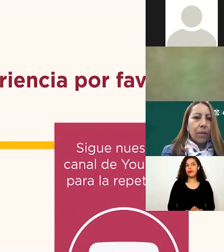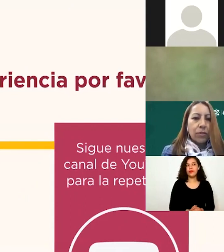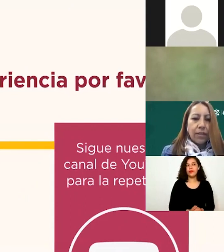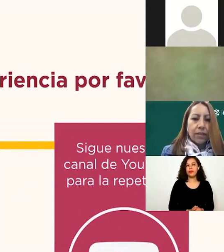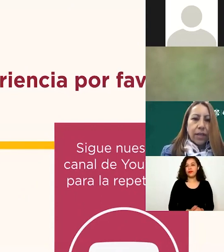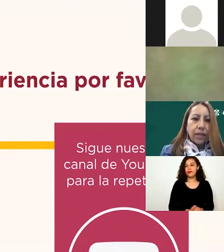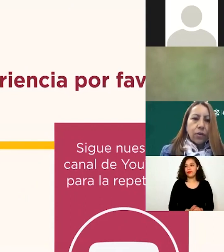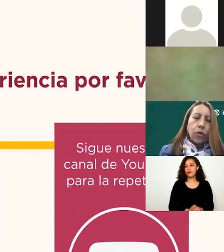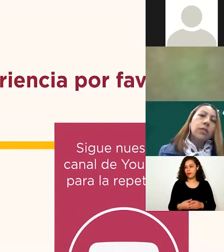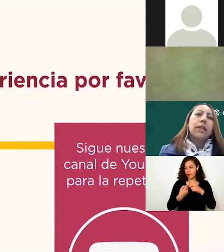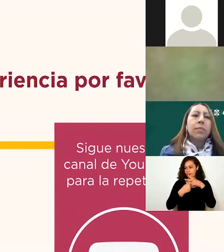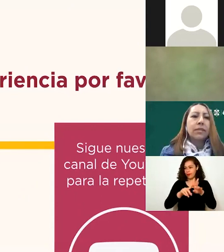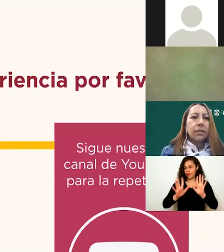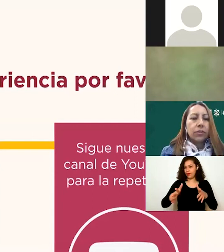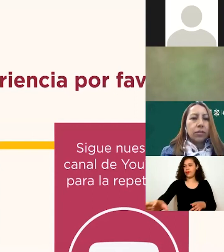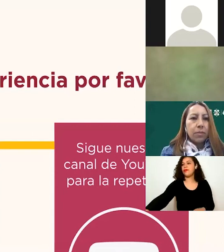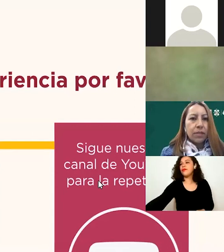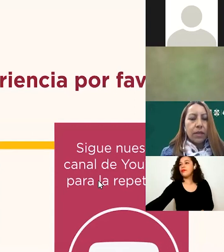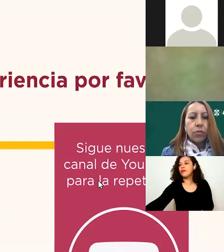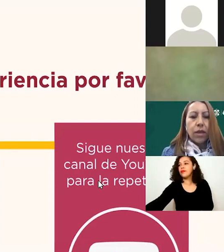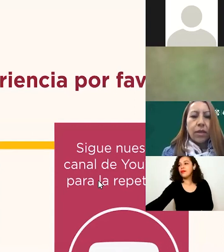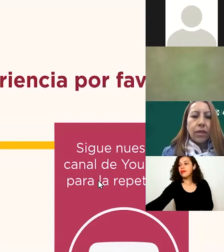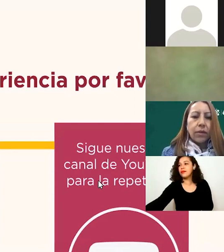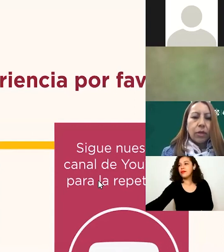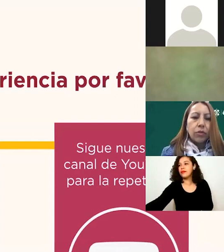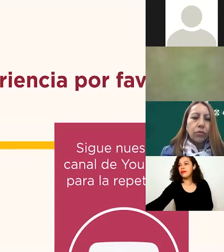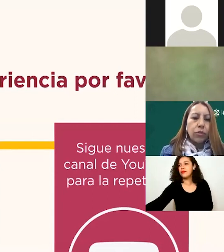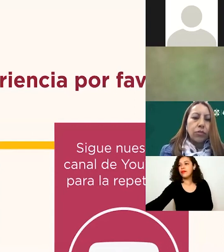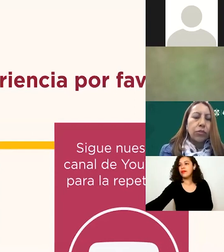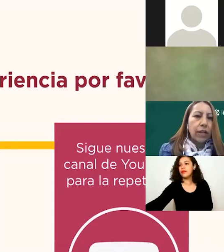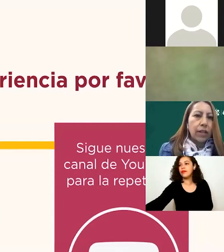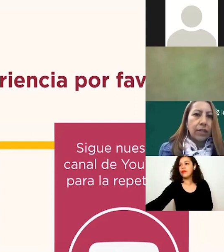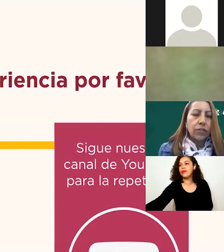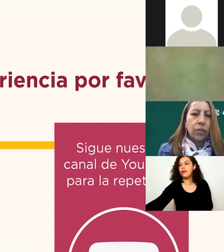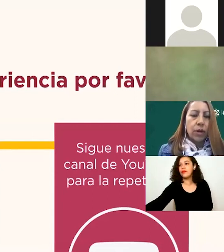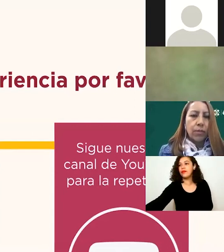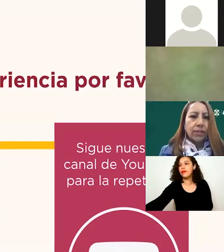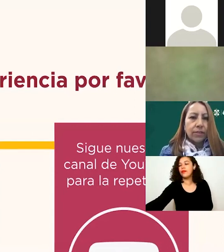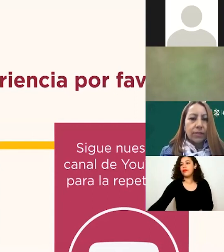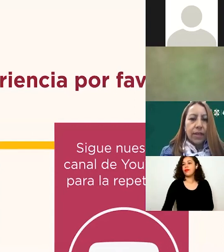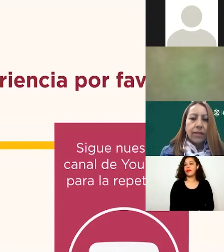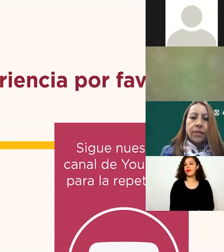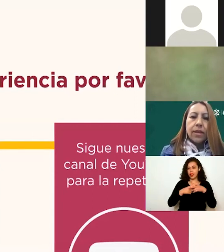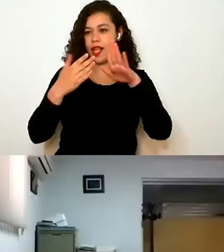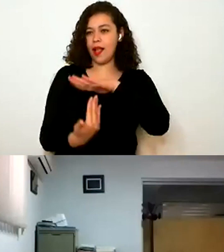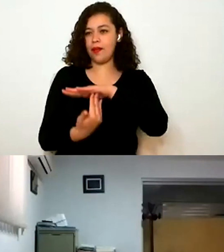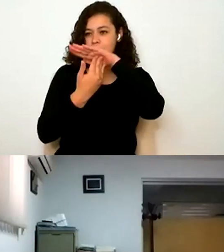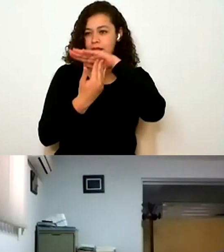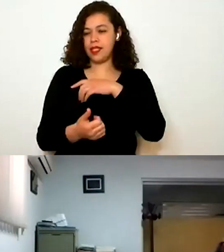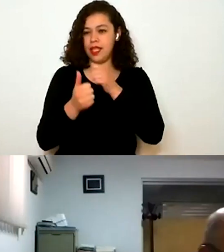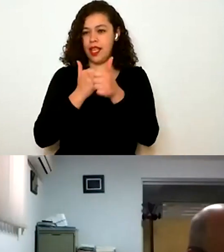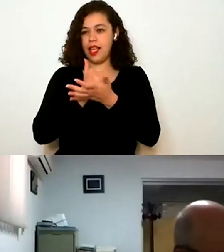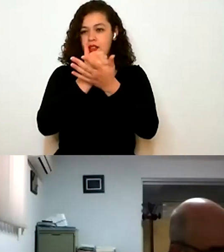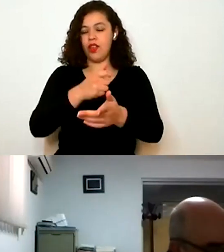Vamos a iniciar con la presentación de mesa de ayuda. Bueno, yo soy, yo soy en la dirección de programas asistenciales y